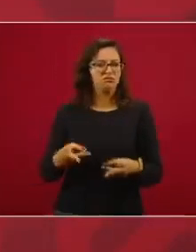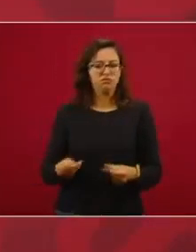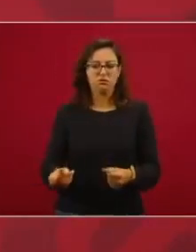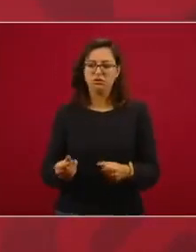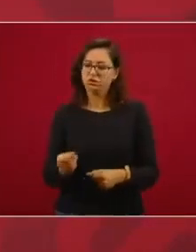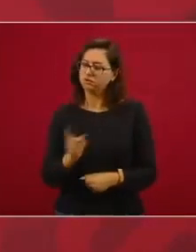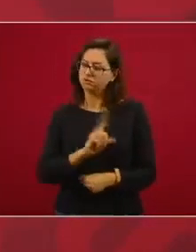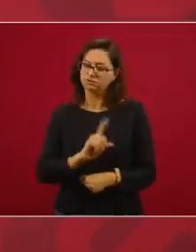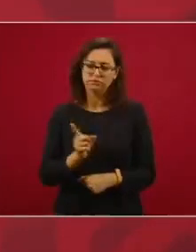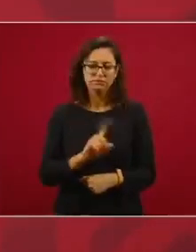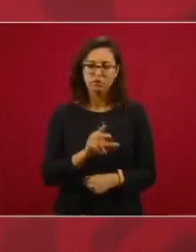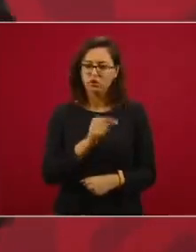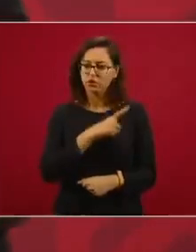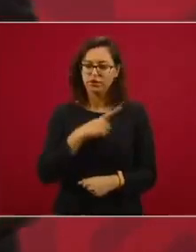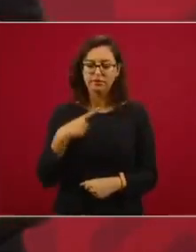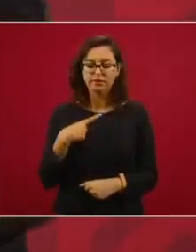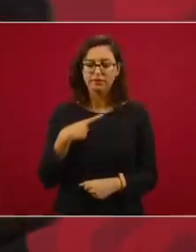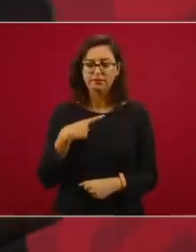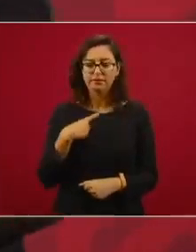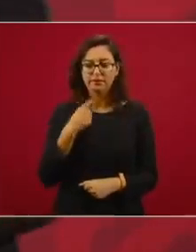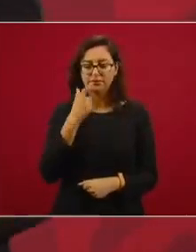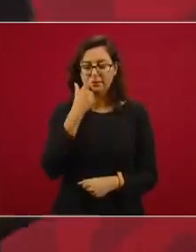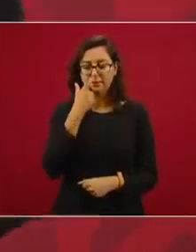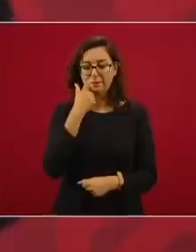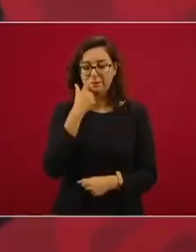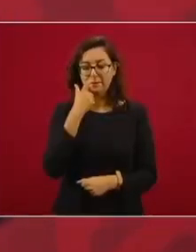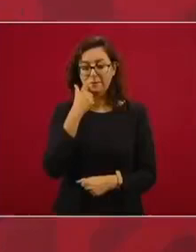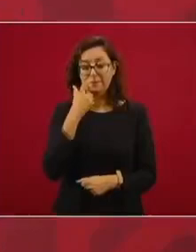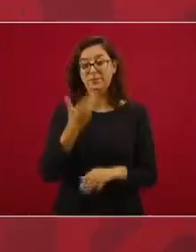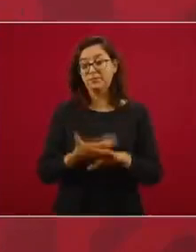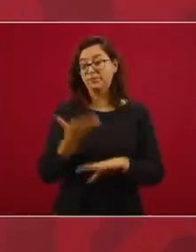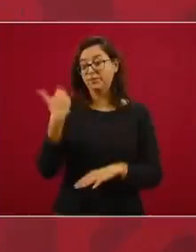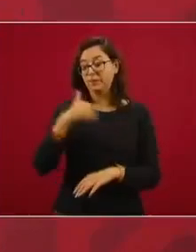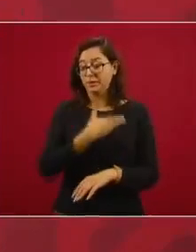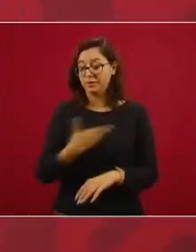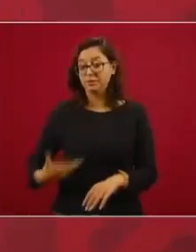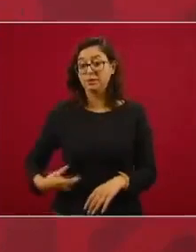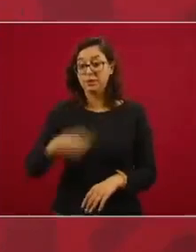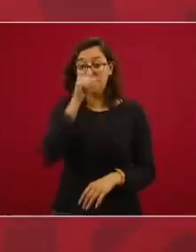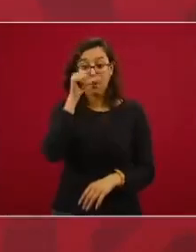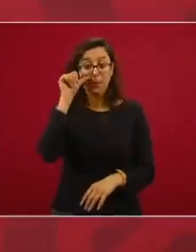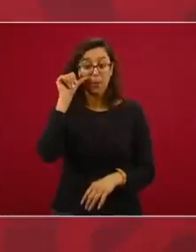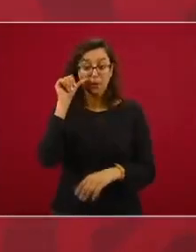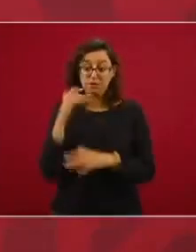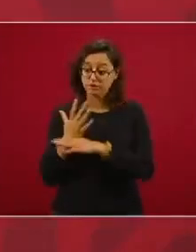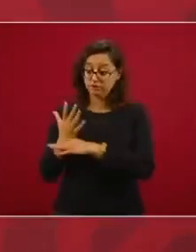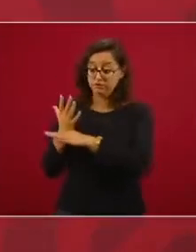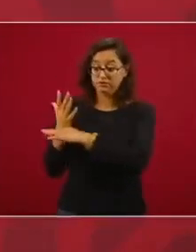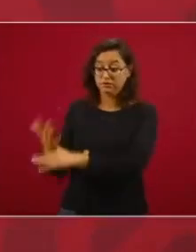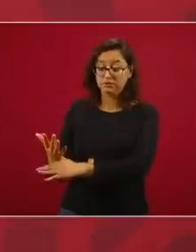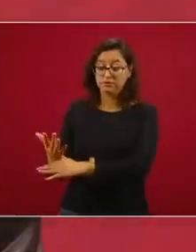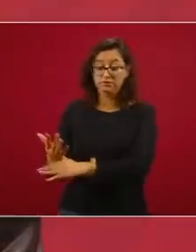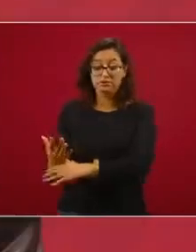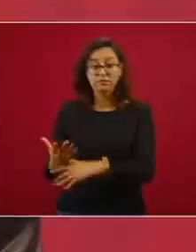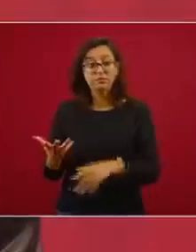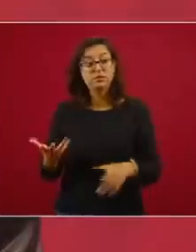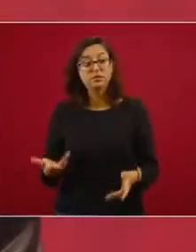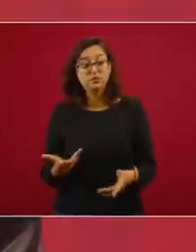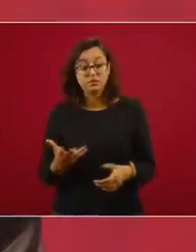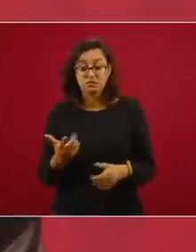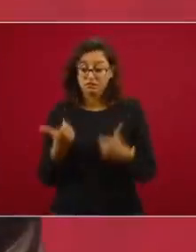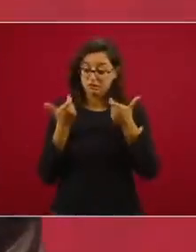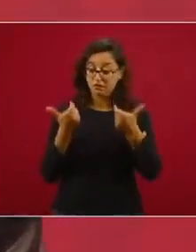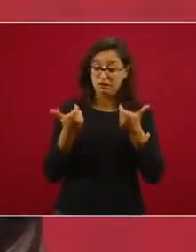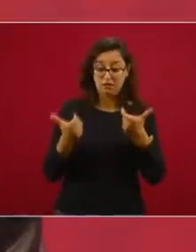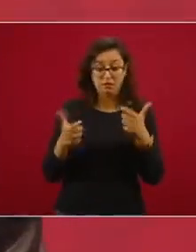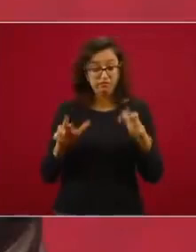Entonces, aplica lo que decía el presidente Juárez, aprender a vivir en la justa